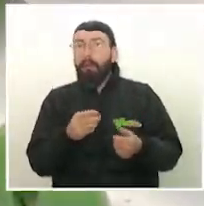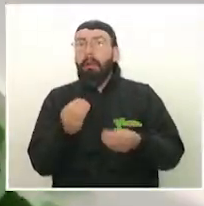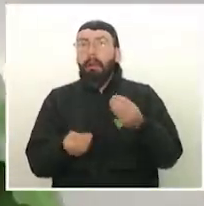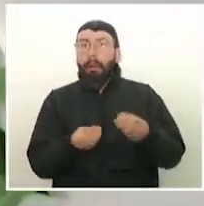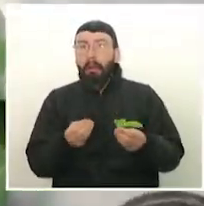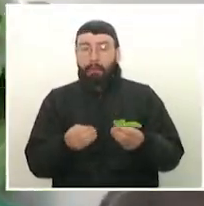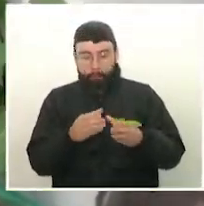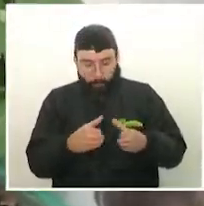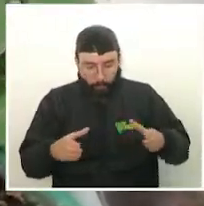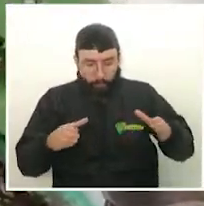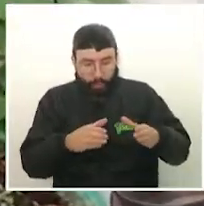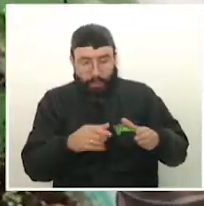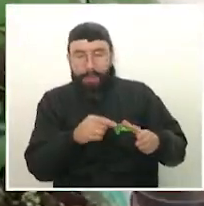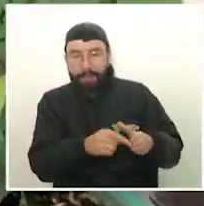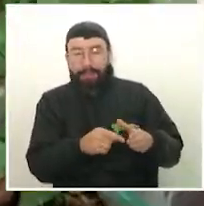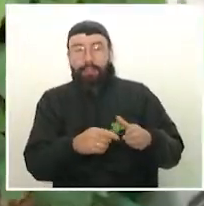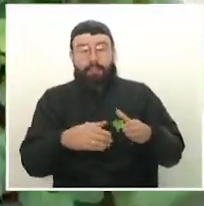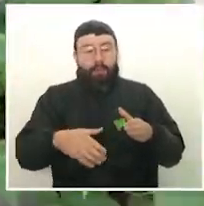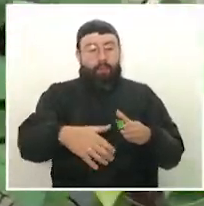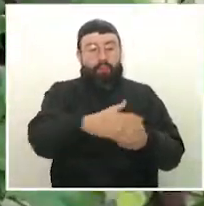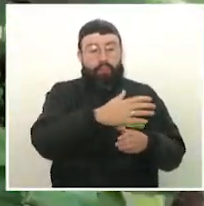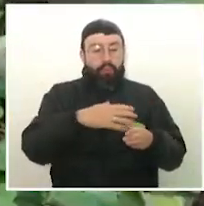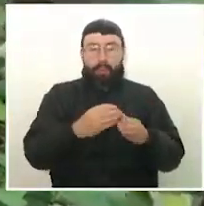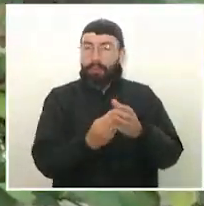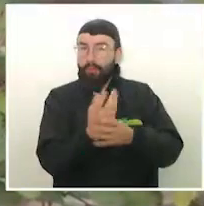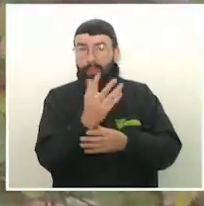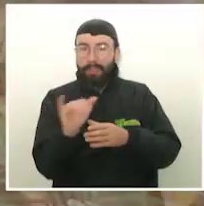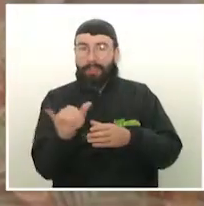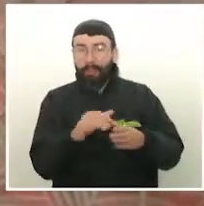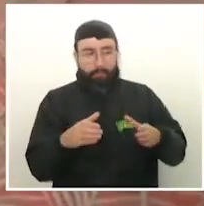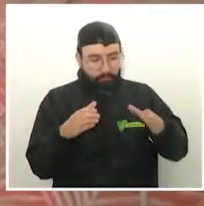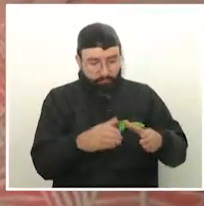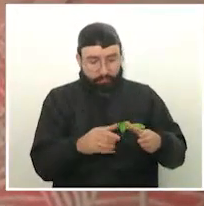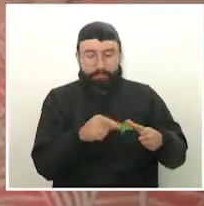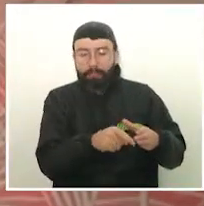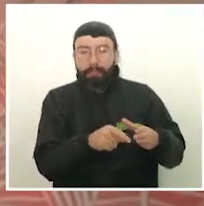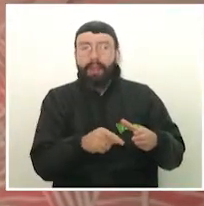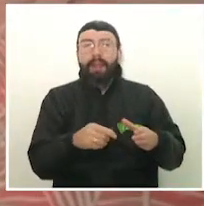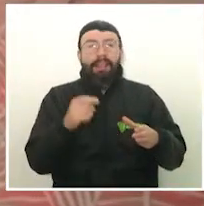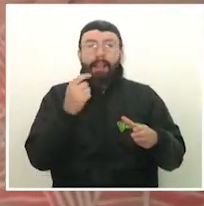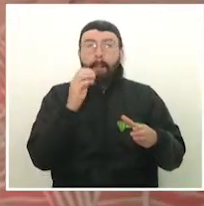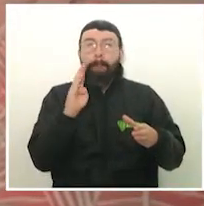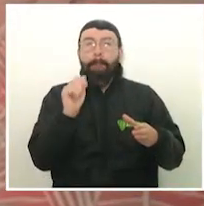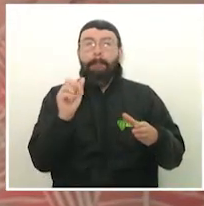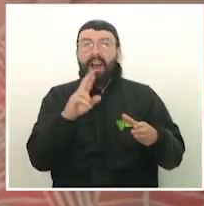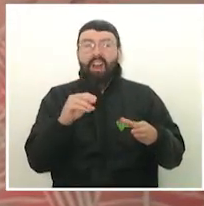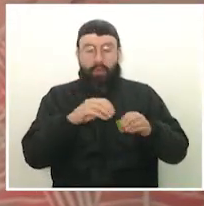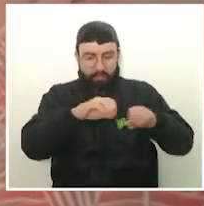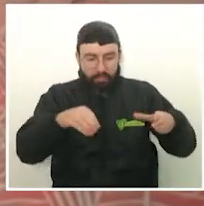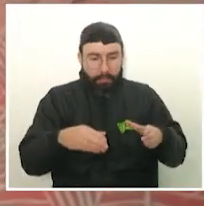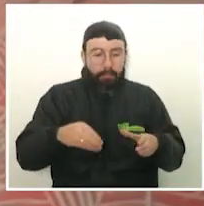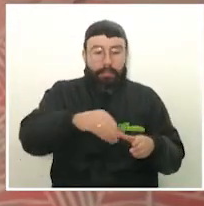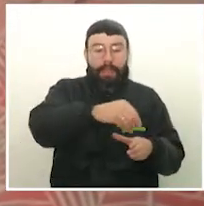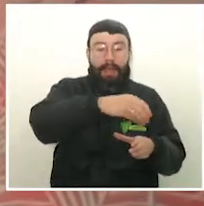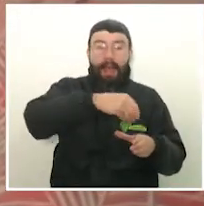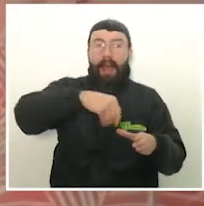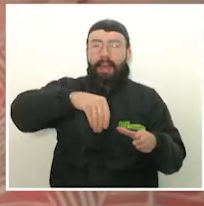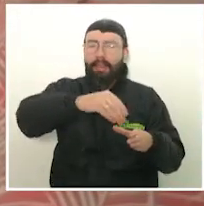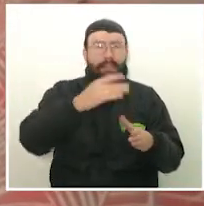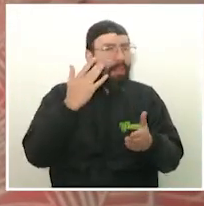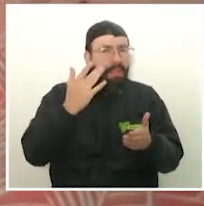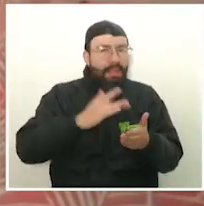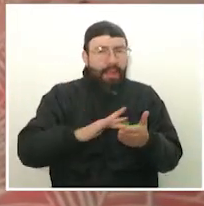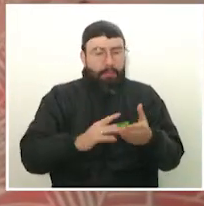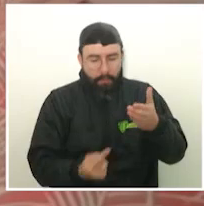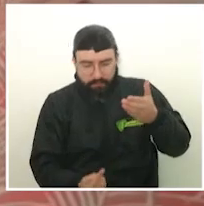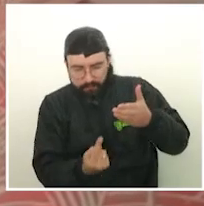barro, le hacen varios roticos con una broquita, le agregan arena bien limpia, le agregan unos